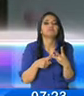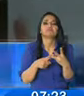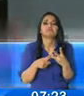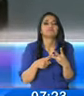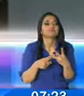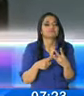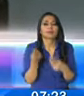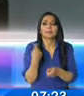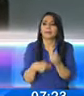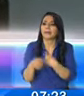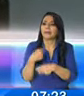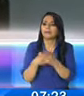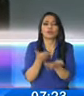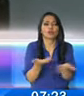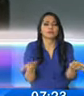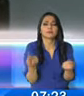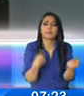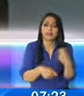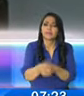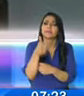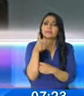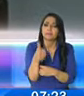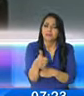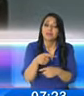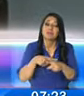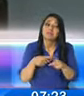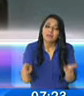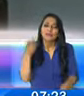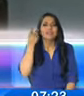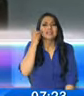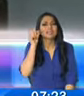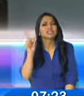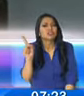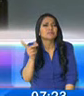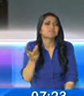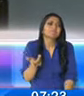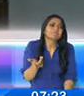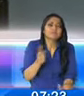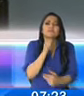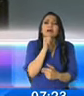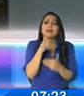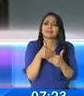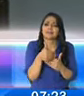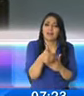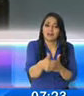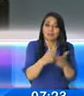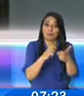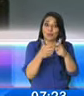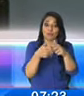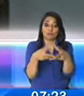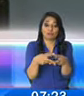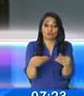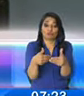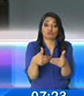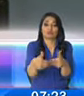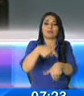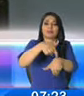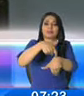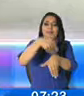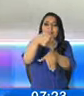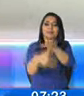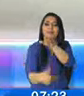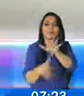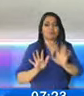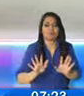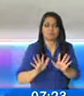vendan los inmuebles de inmobiliar siguen siendo decisiones muy cortas problema y el tamaño de lo que estamos